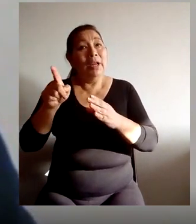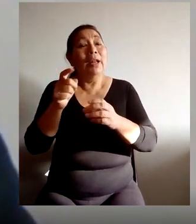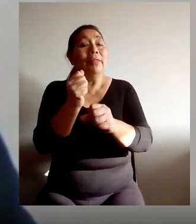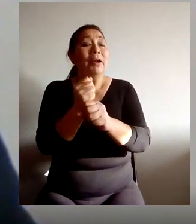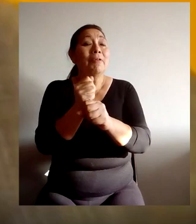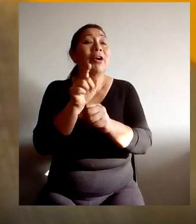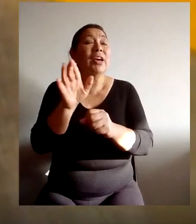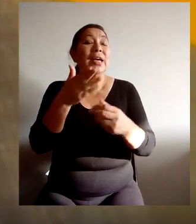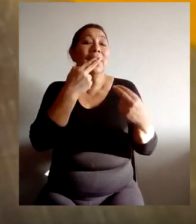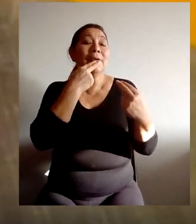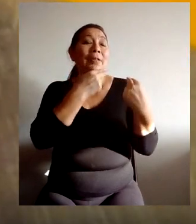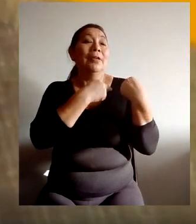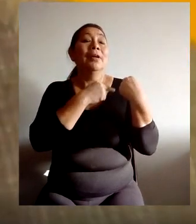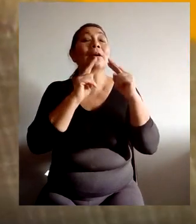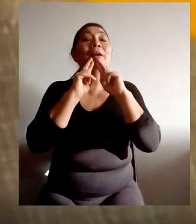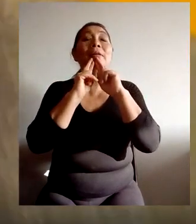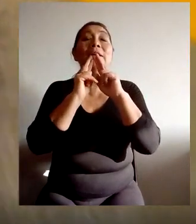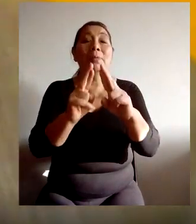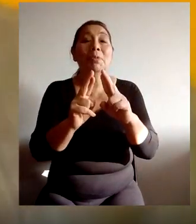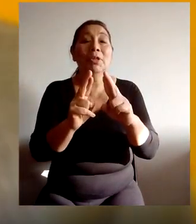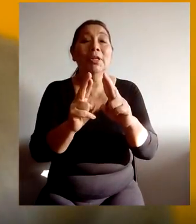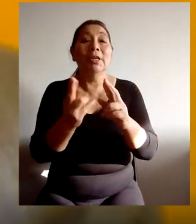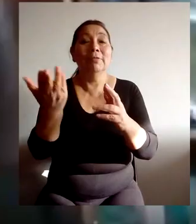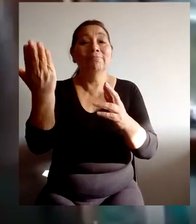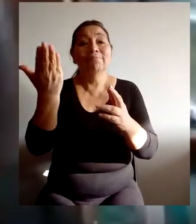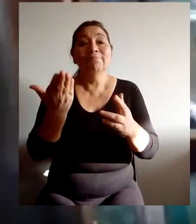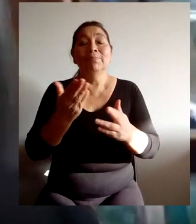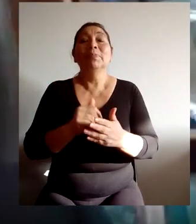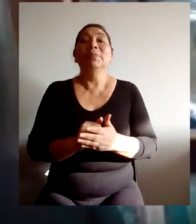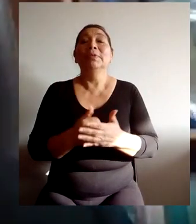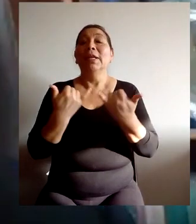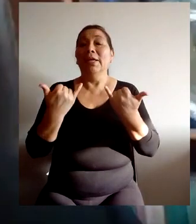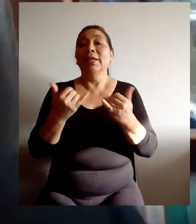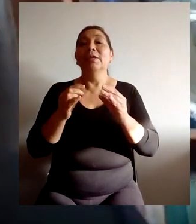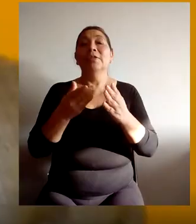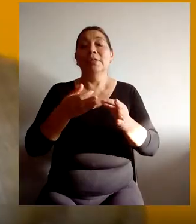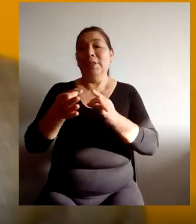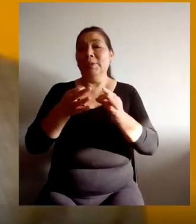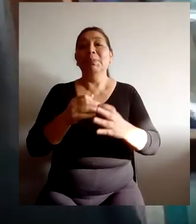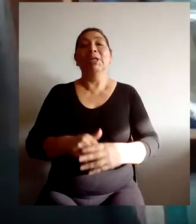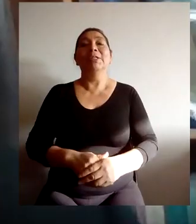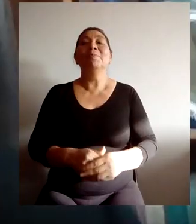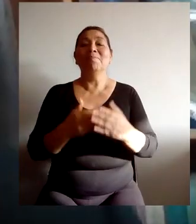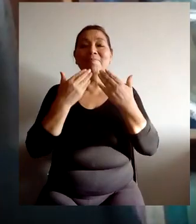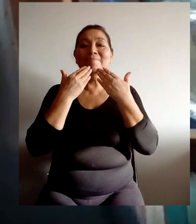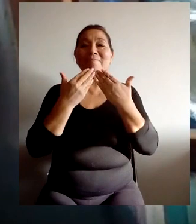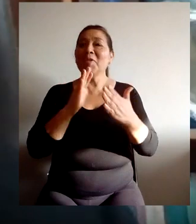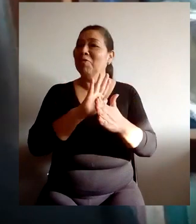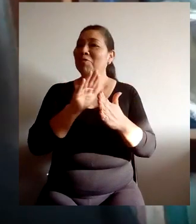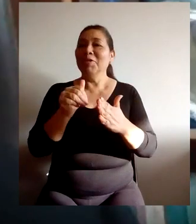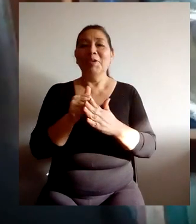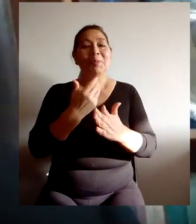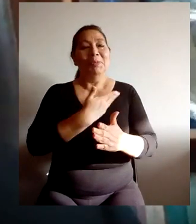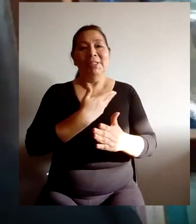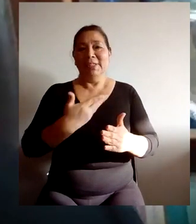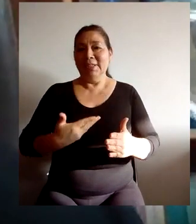¿no? Gracias. Eso es todo, señor presidente. Muchas gracias. Vista la causa,